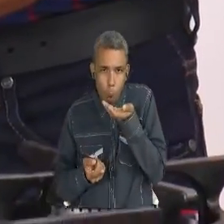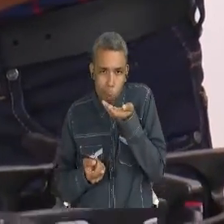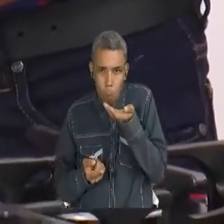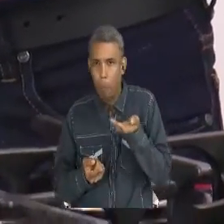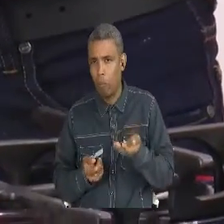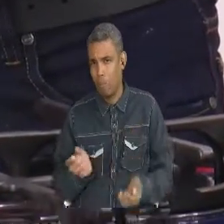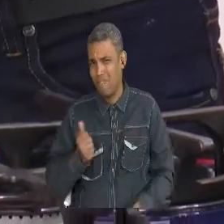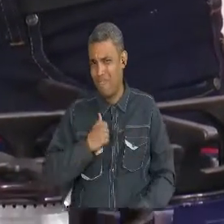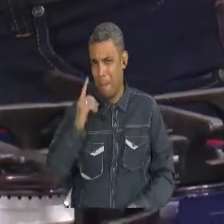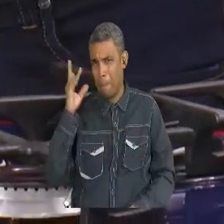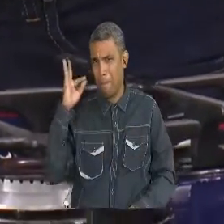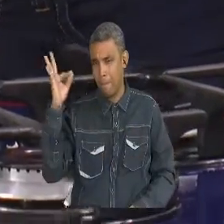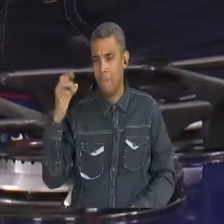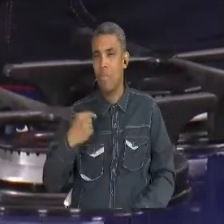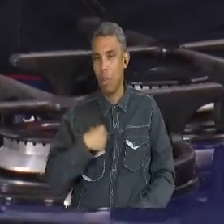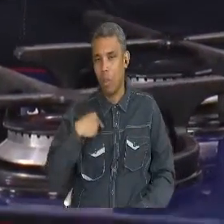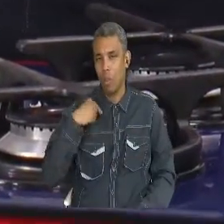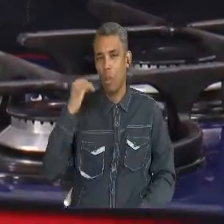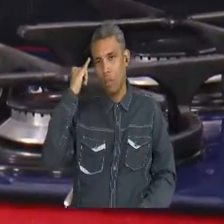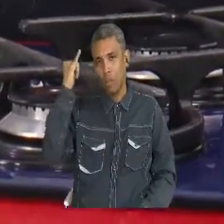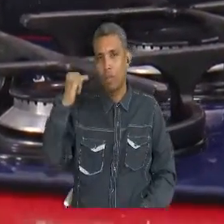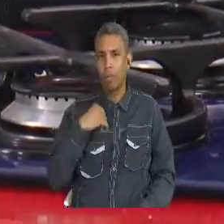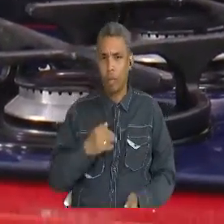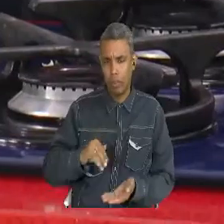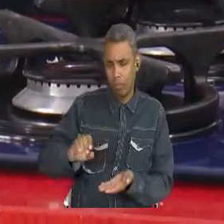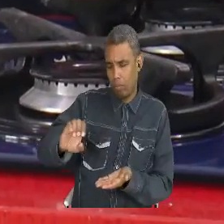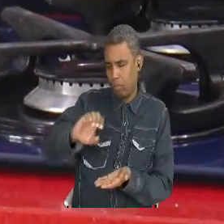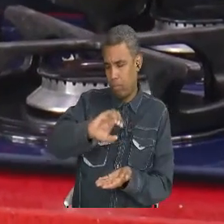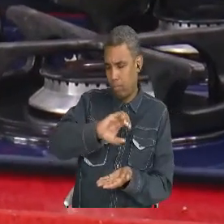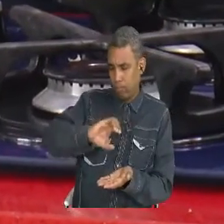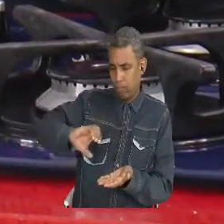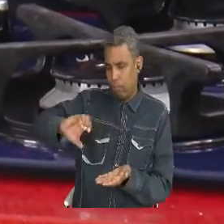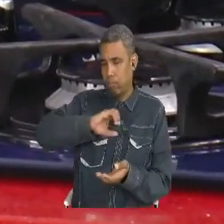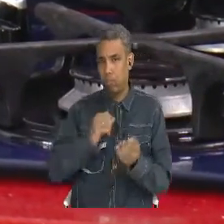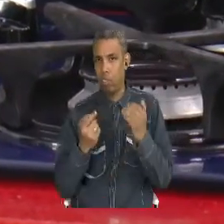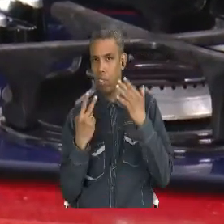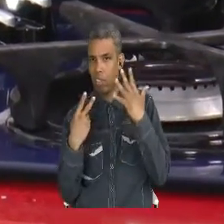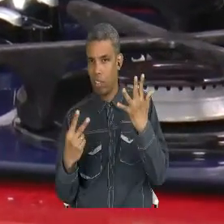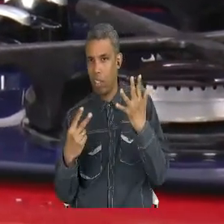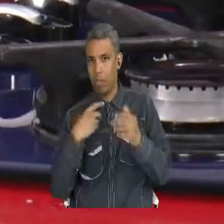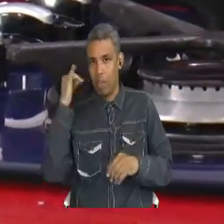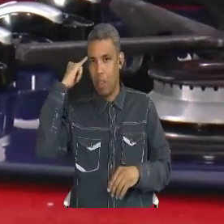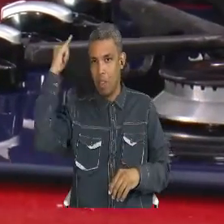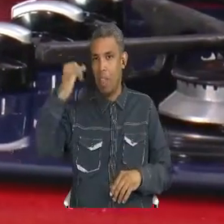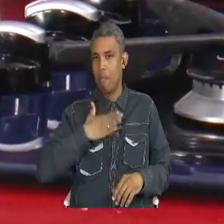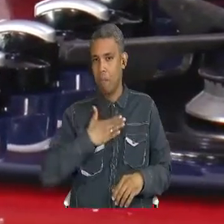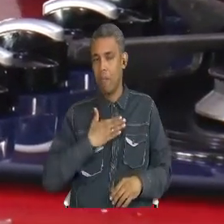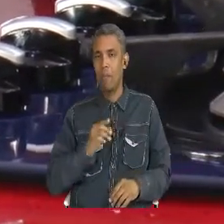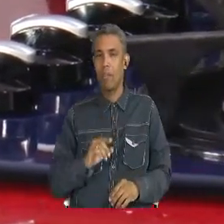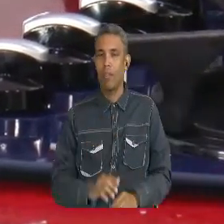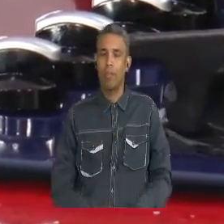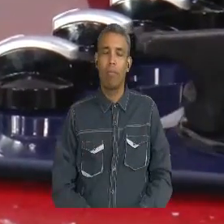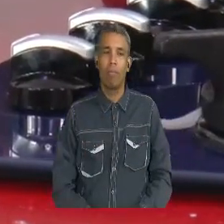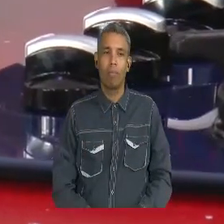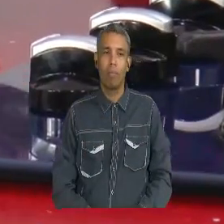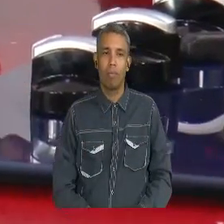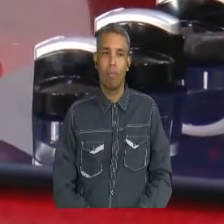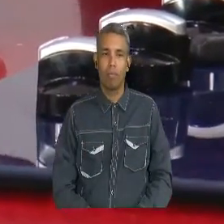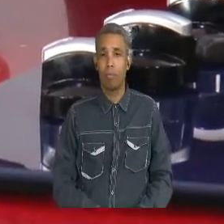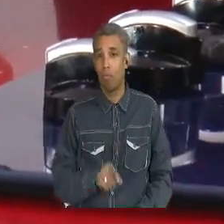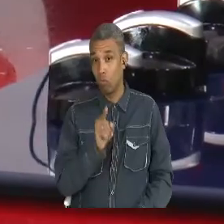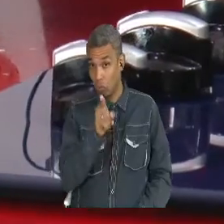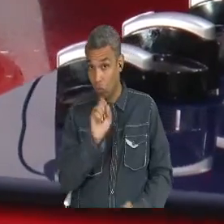de primera calidad y algo diferente, unas salsas nuevas, 7 salsas diferentes. Bueno, ya entonces sabes, allá los espero y a los